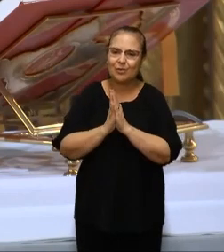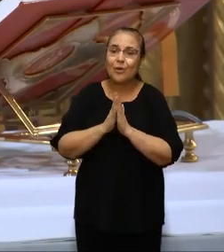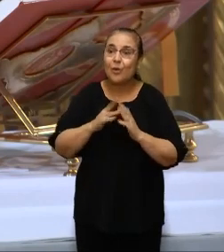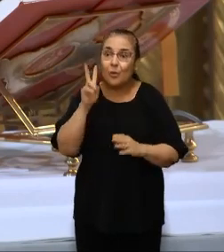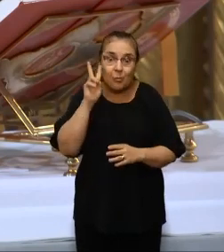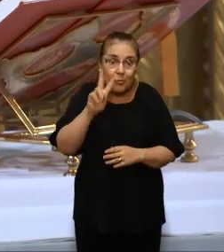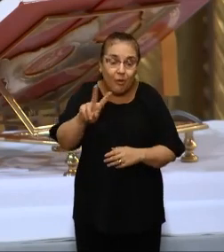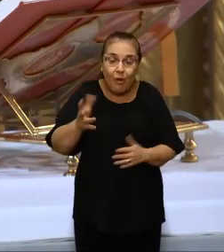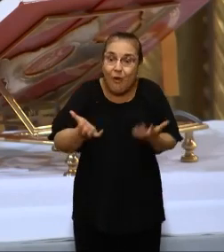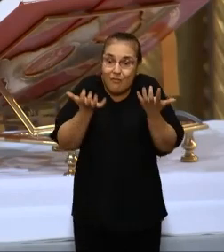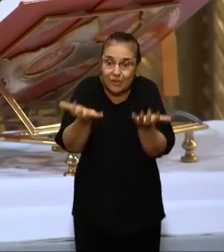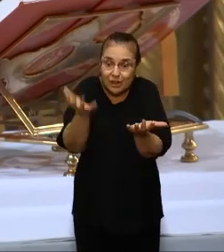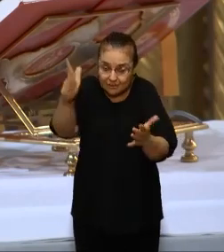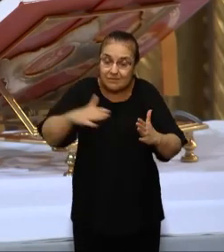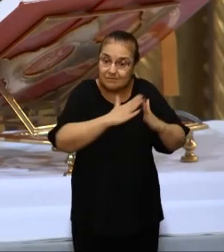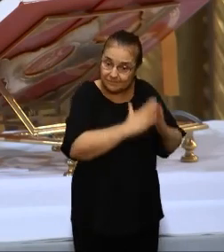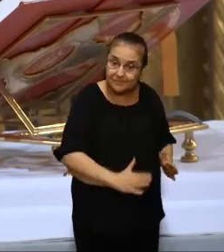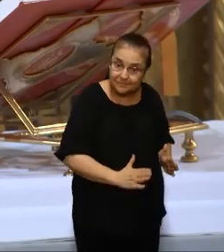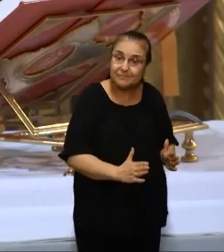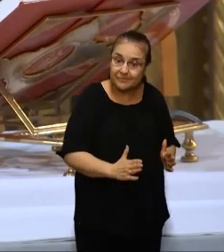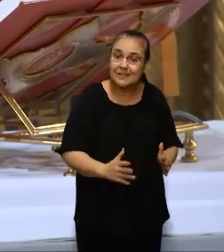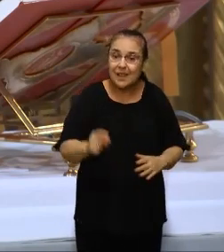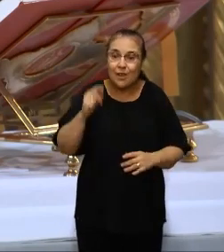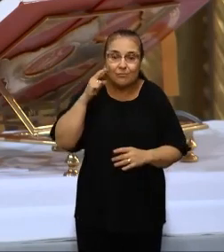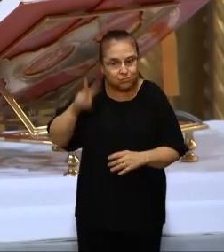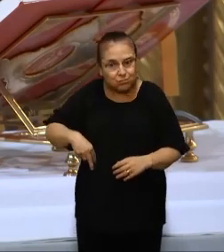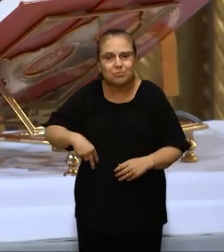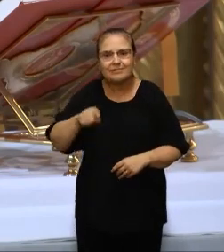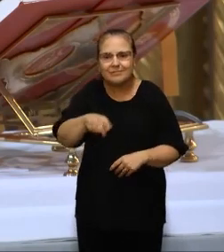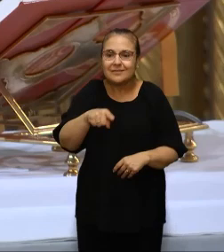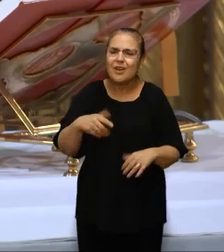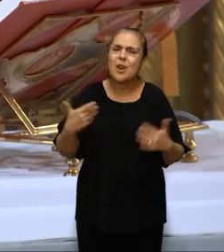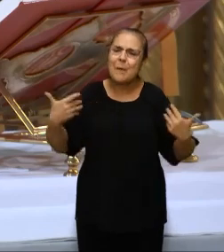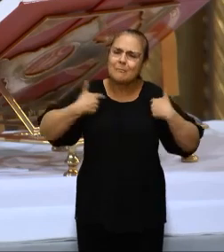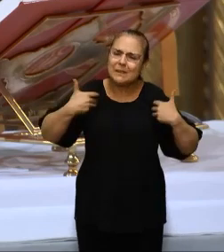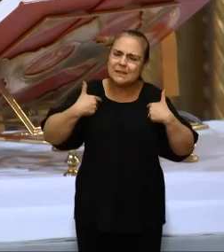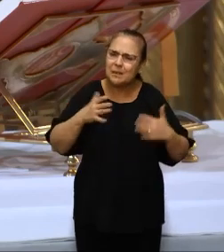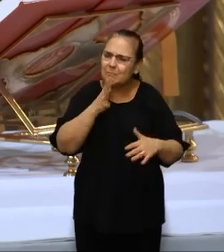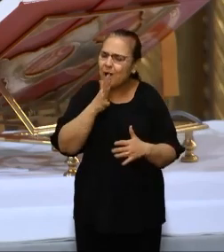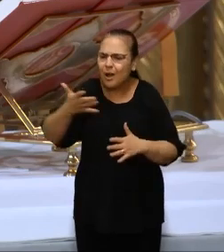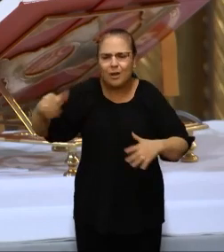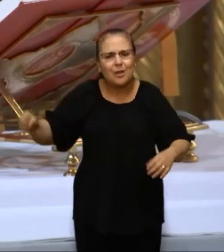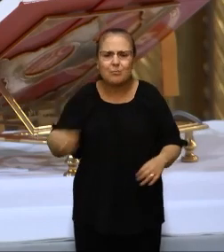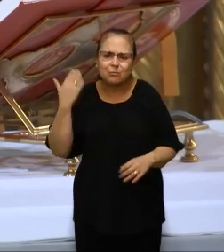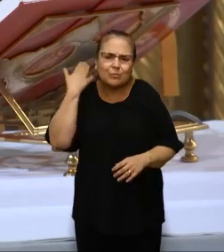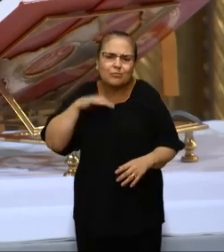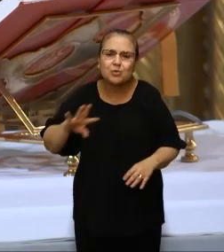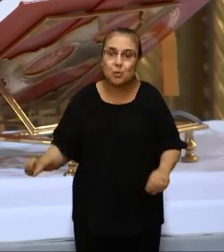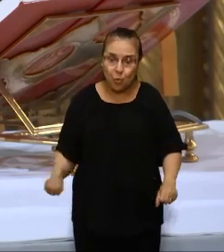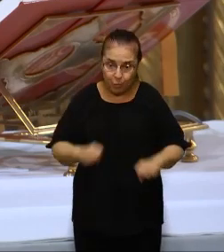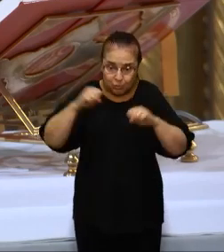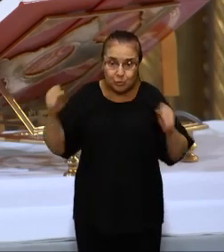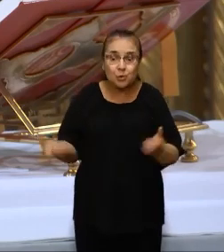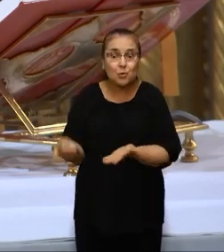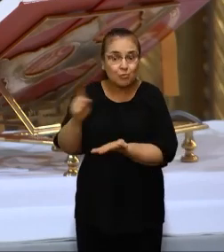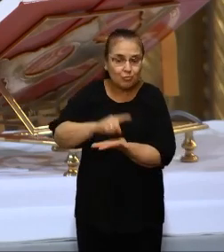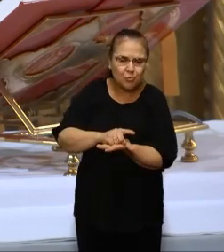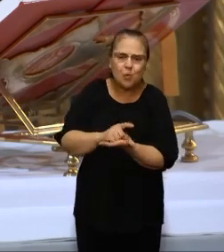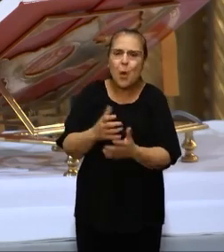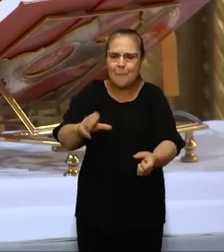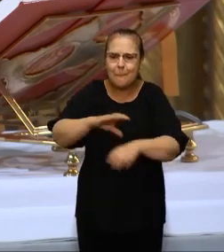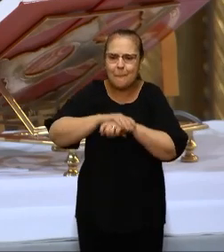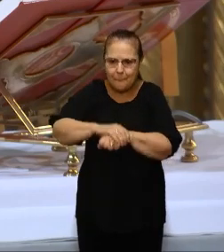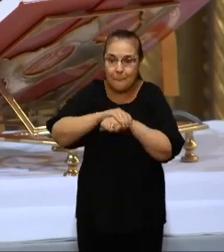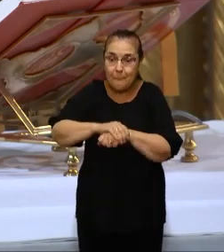mirada sobre la ofrenda de tu Iglesia y reconoce en ella la víctima por cuya inmolación quisiste devolvernos tu amistad, para